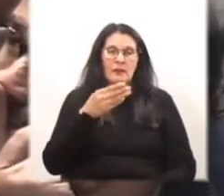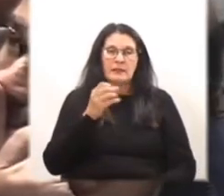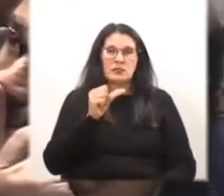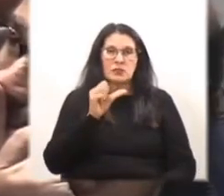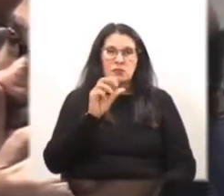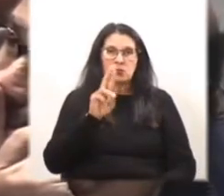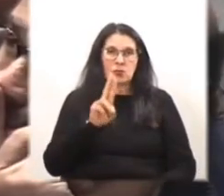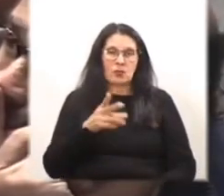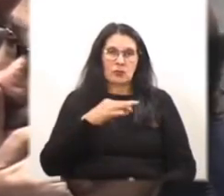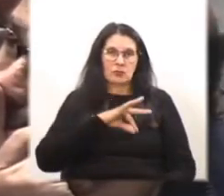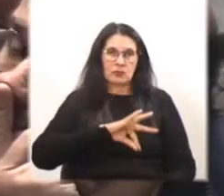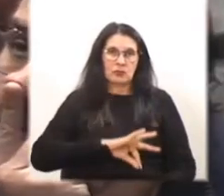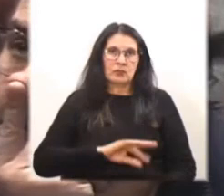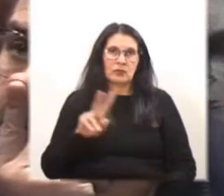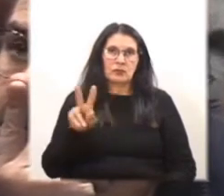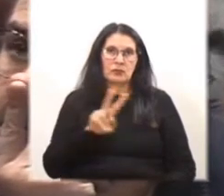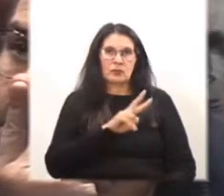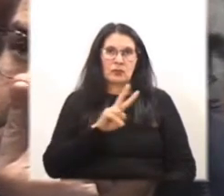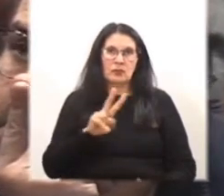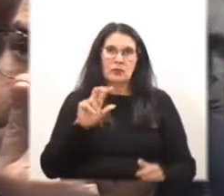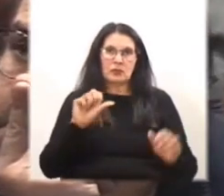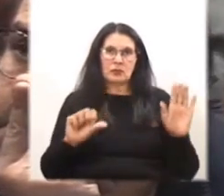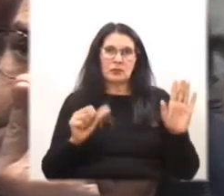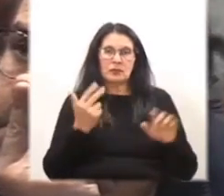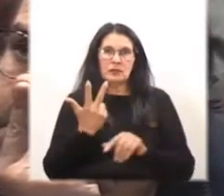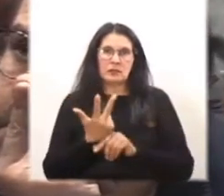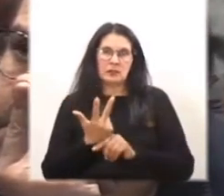un salario de 263.000 pesos.